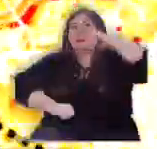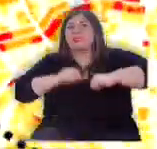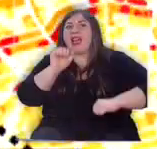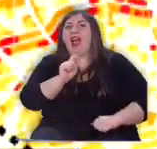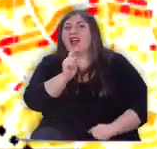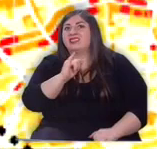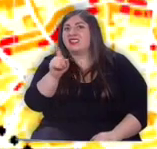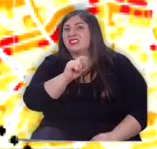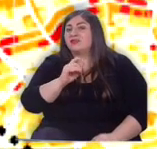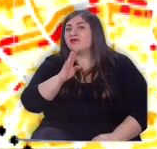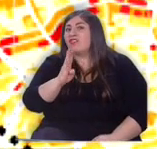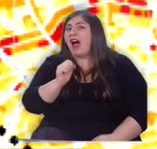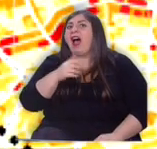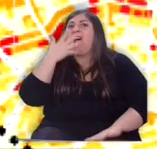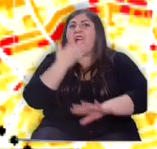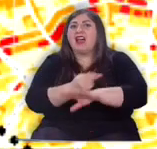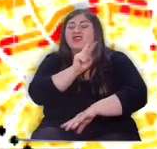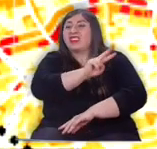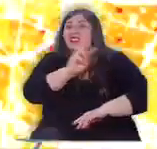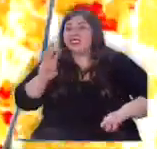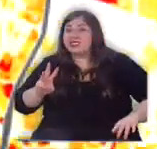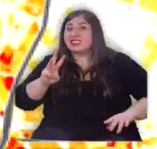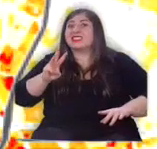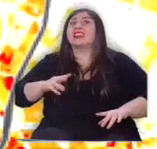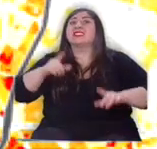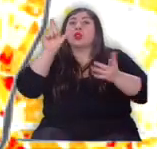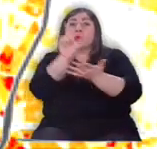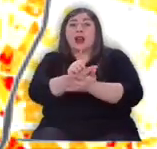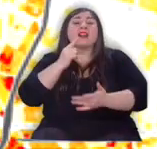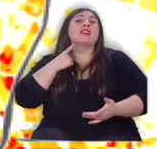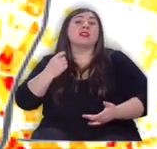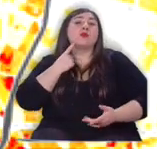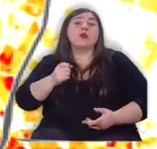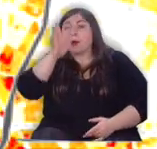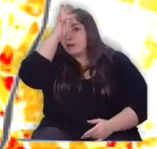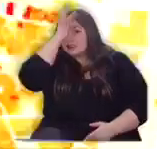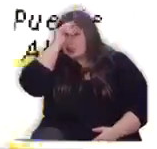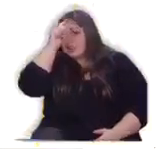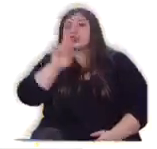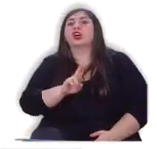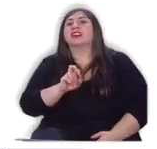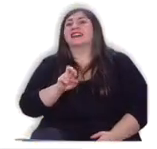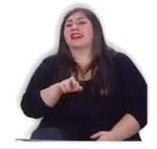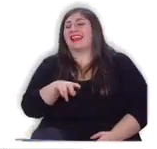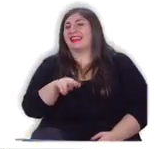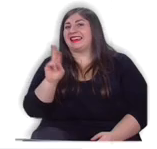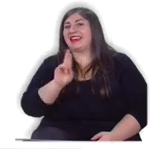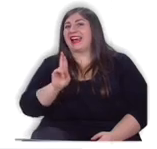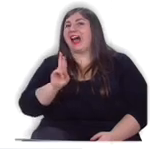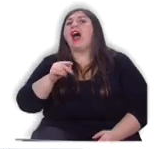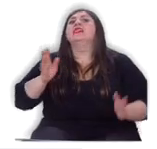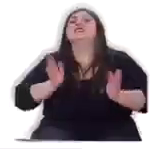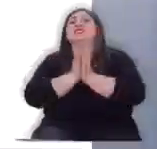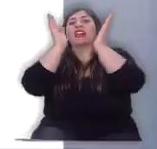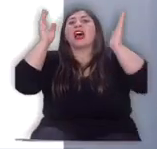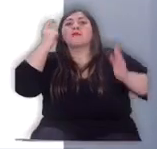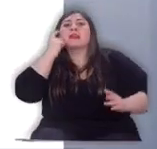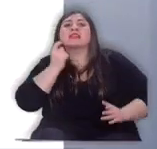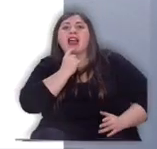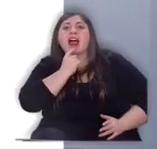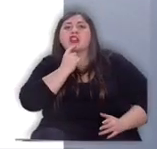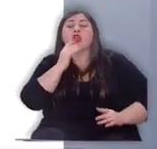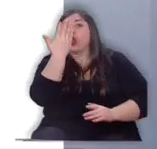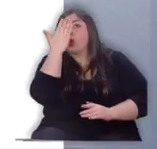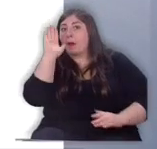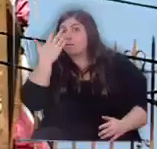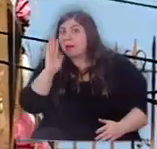identificó 23 condominios de Quilicura, Puente Alto, Renca, San Bernardo y Lo Espejo, donde el hacinamiento